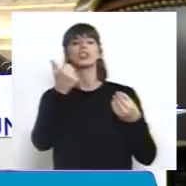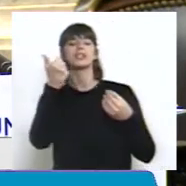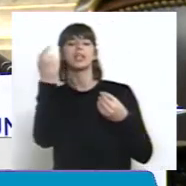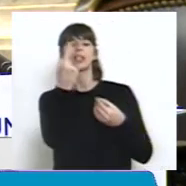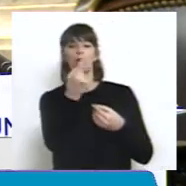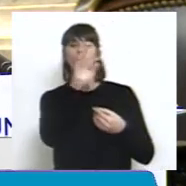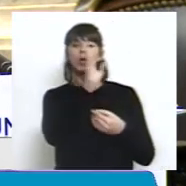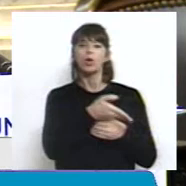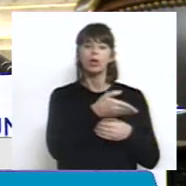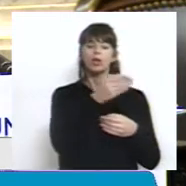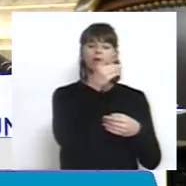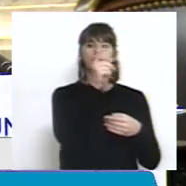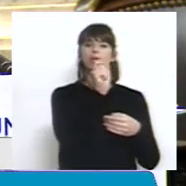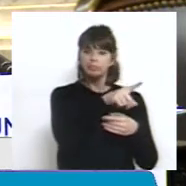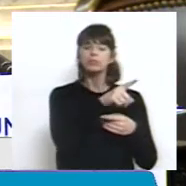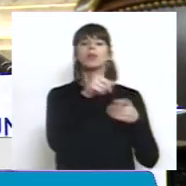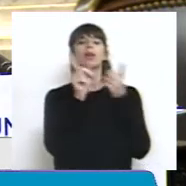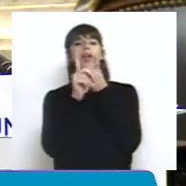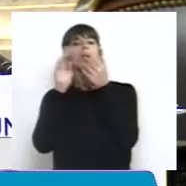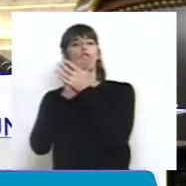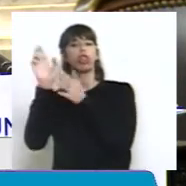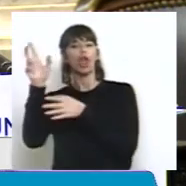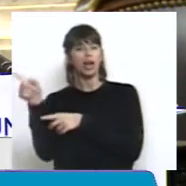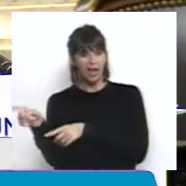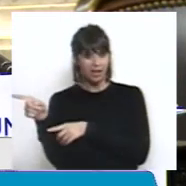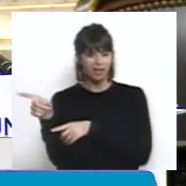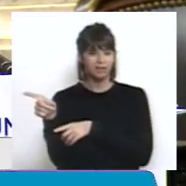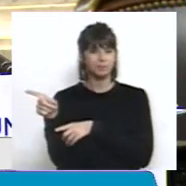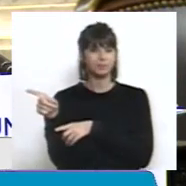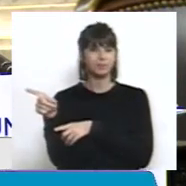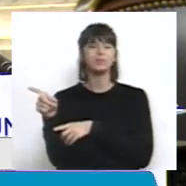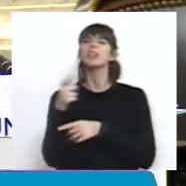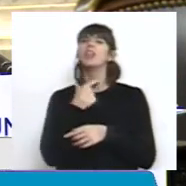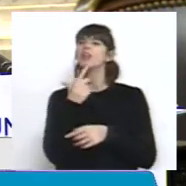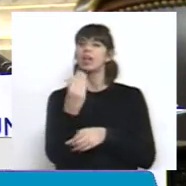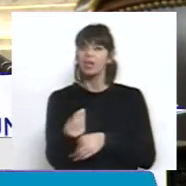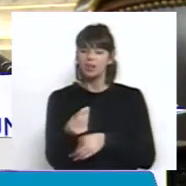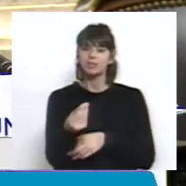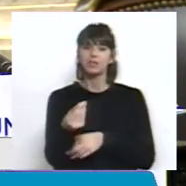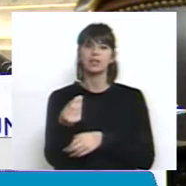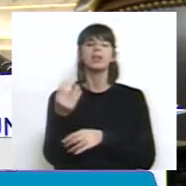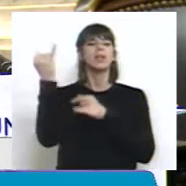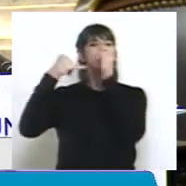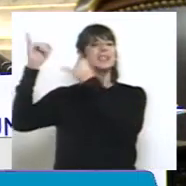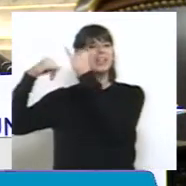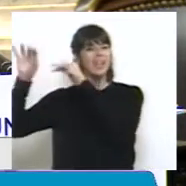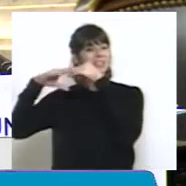79,1% estaba nominada en moneda extranjera, representaba, entre otras cosas, que los intereses eran